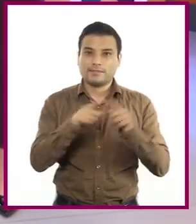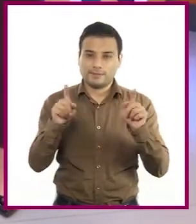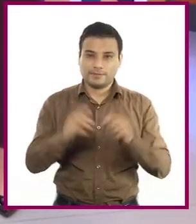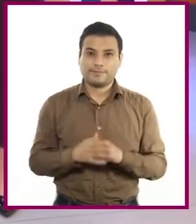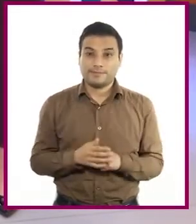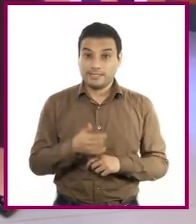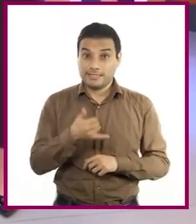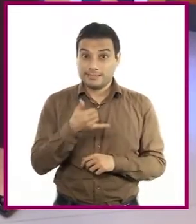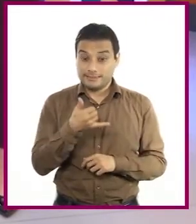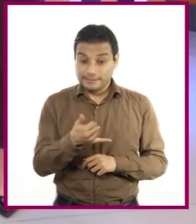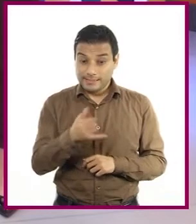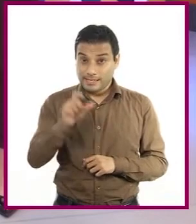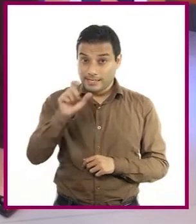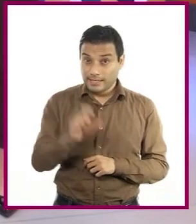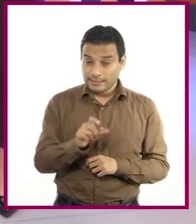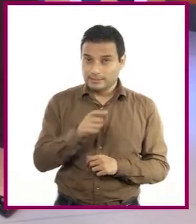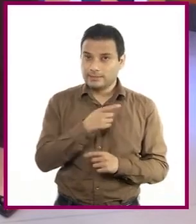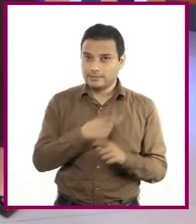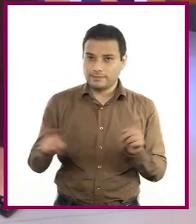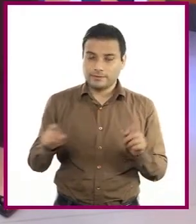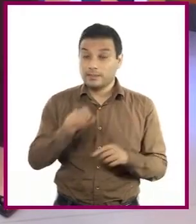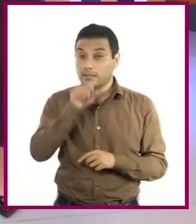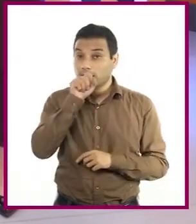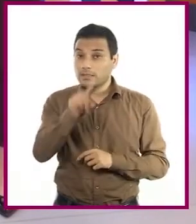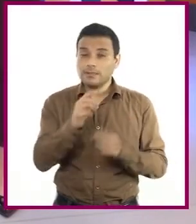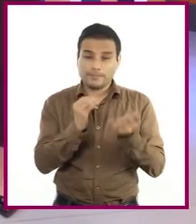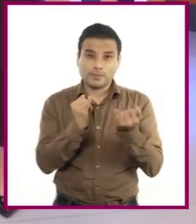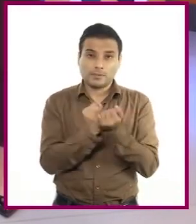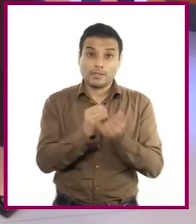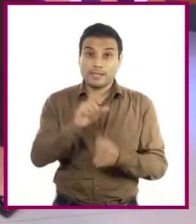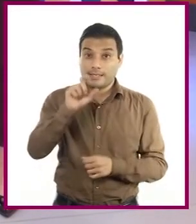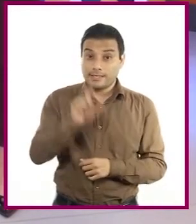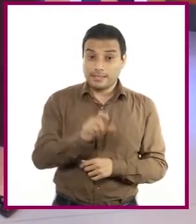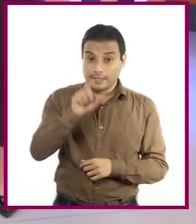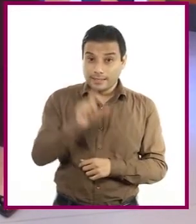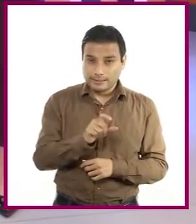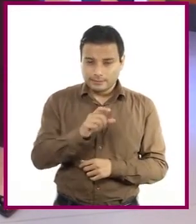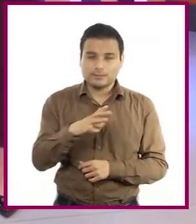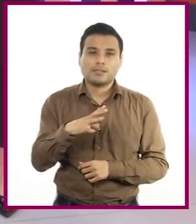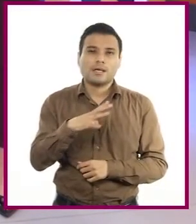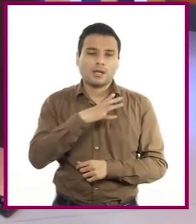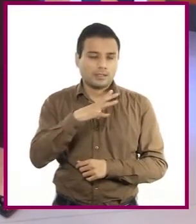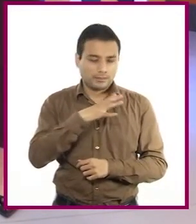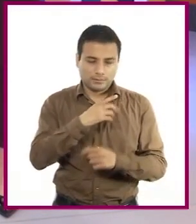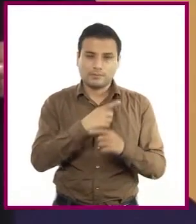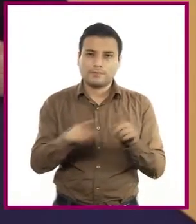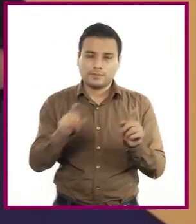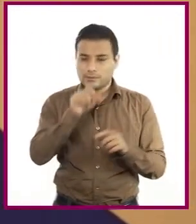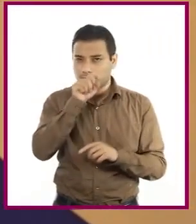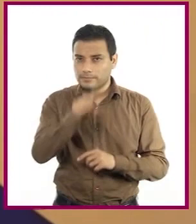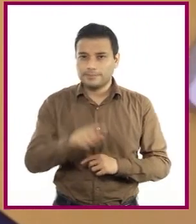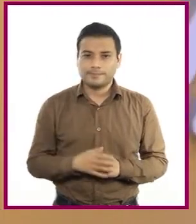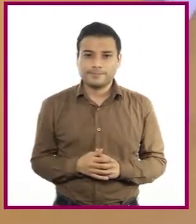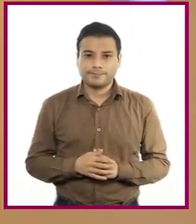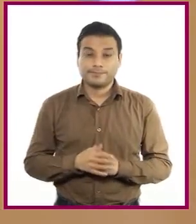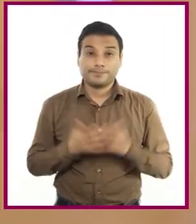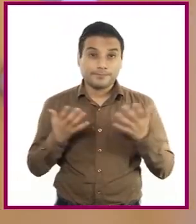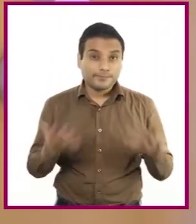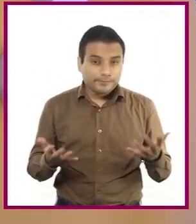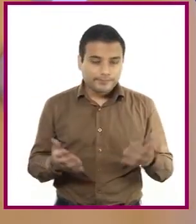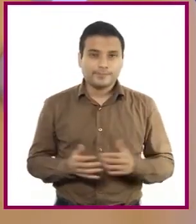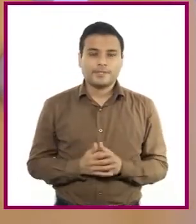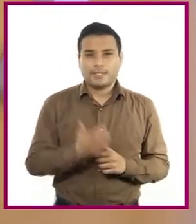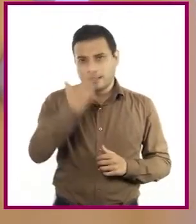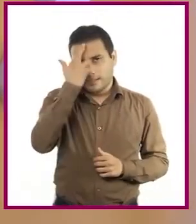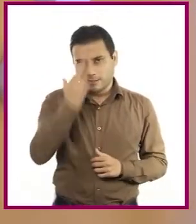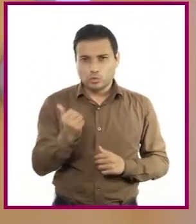de dos coordenadas y existe una diferencia entre las x de esas mismas dos coordenadas. Entonces, la razón